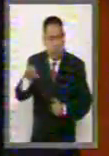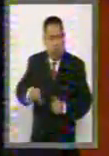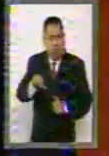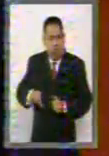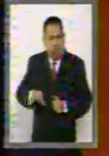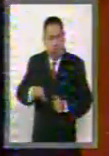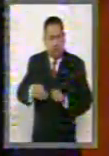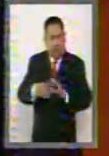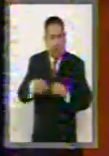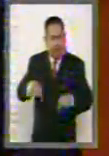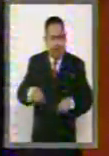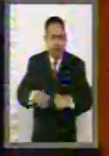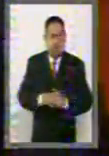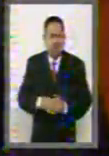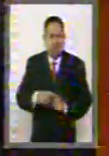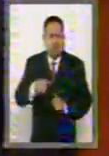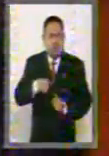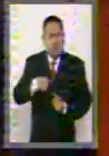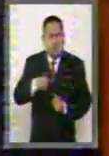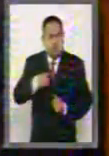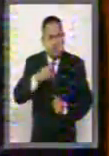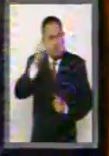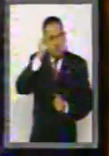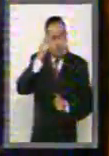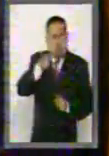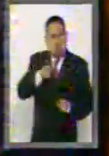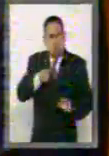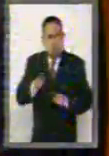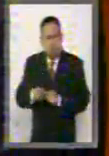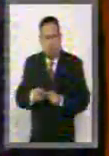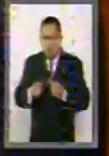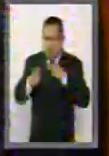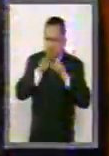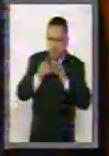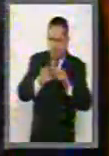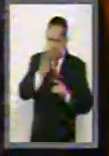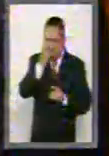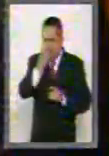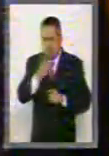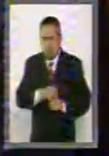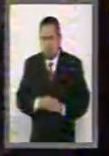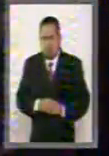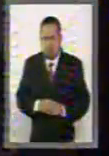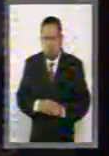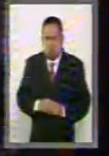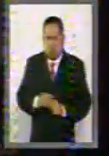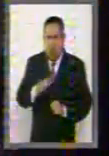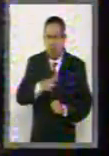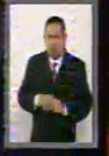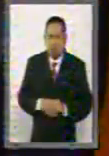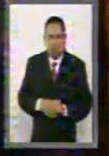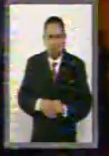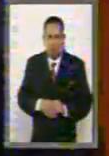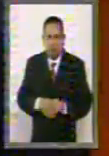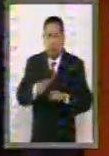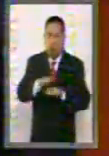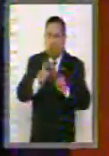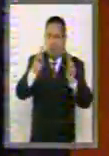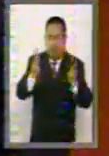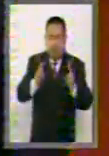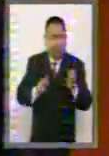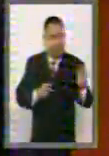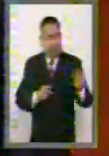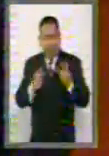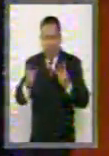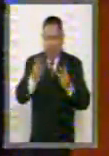Hoy aquí, yo no escucho un debate serio respecto al tema de las